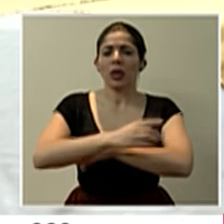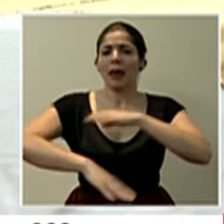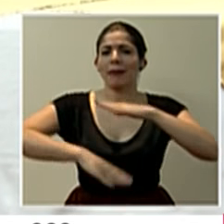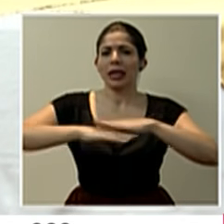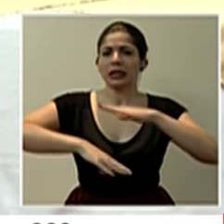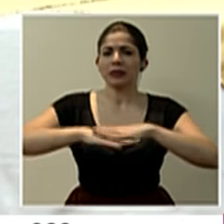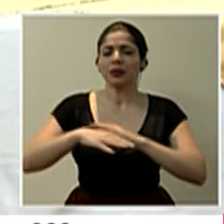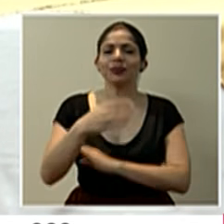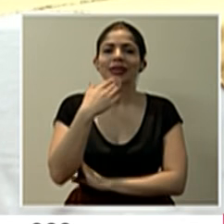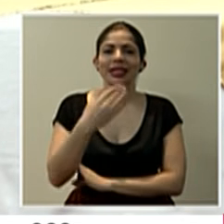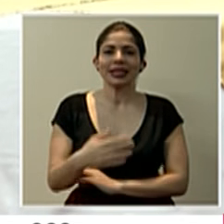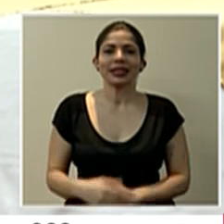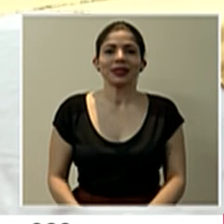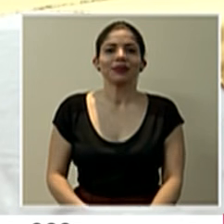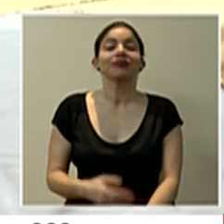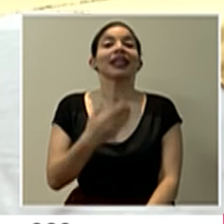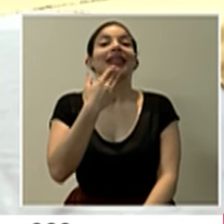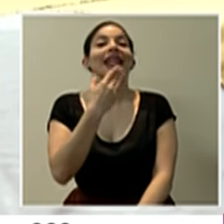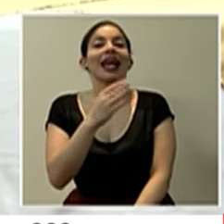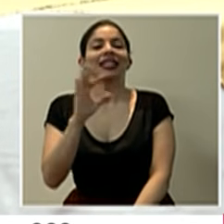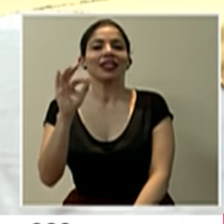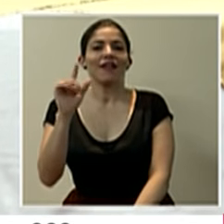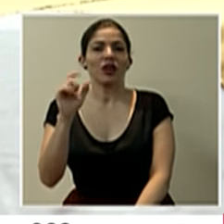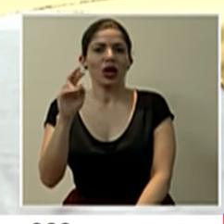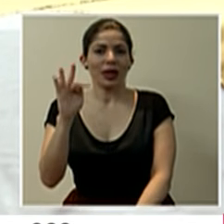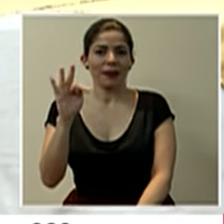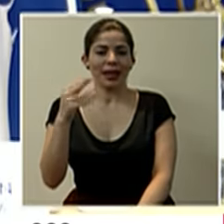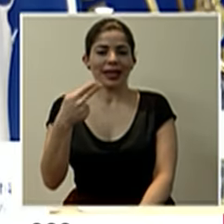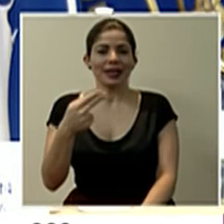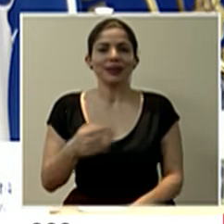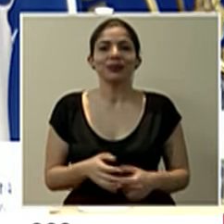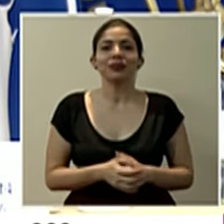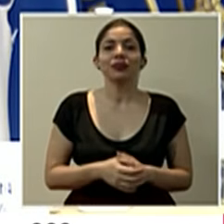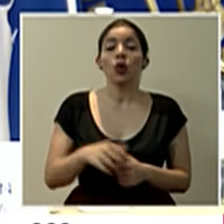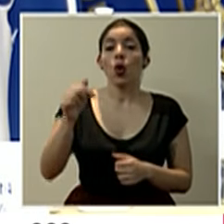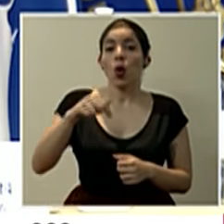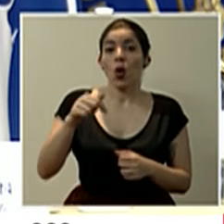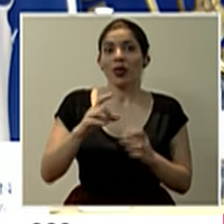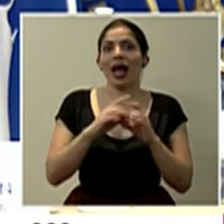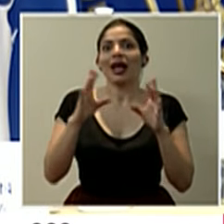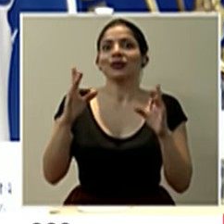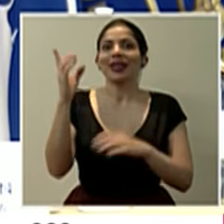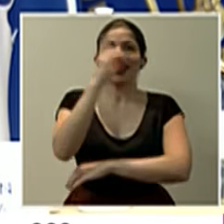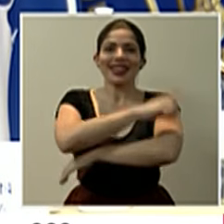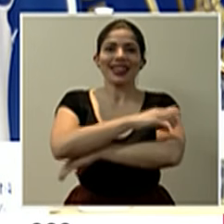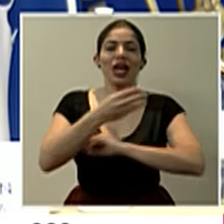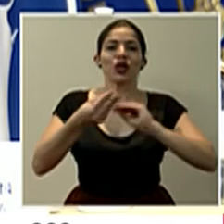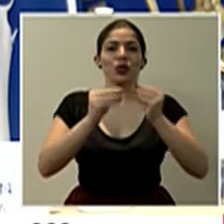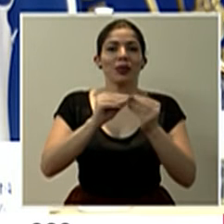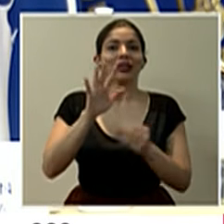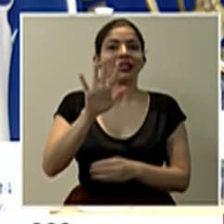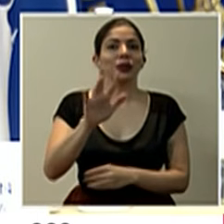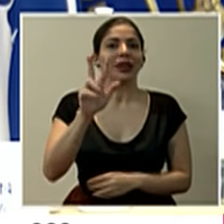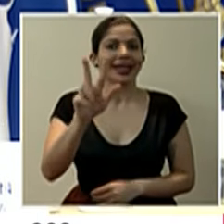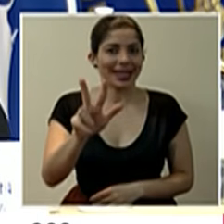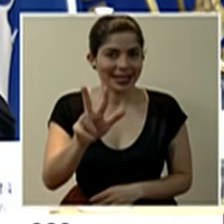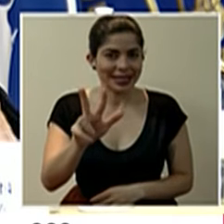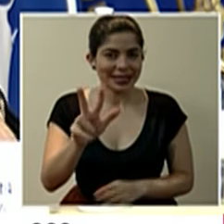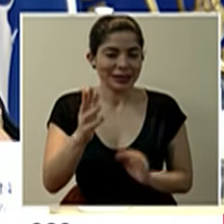máximo? Muchas gracias. Bueno, gracias a Floribet. Bueno, hoy casualmente es el día 53 con